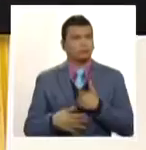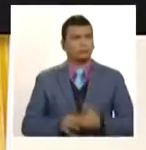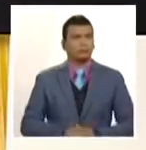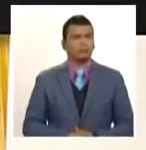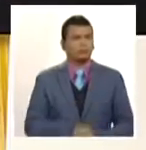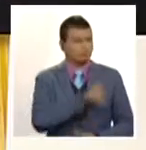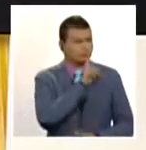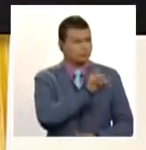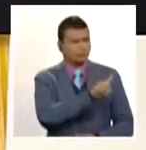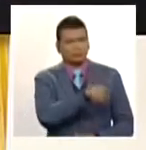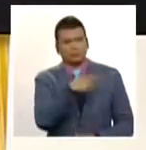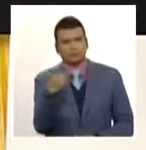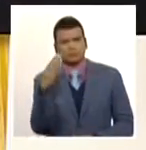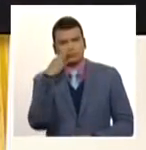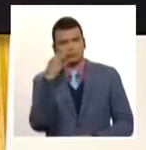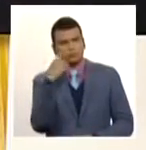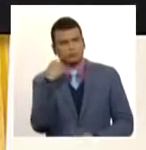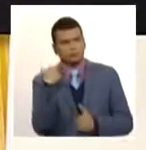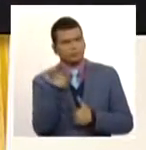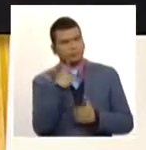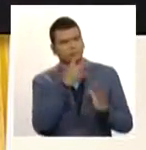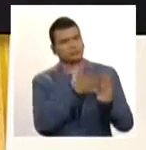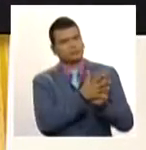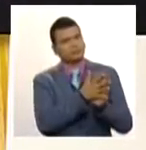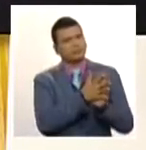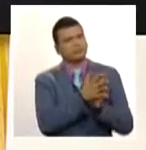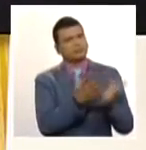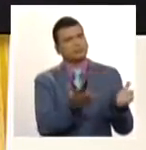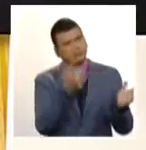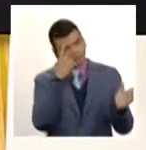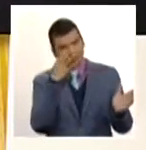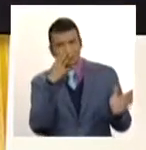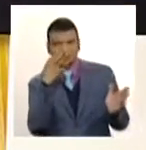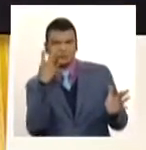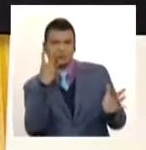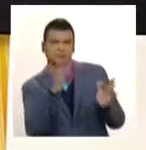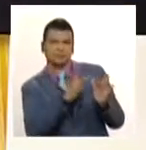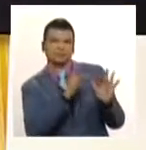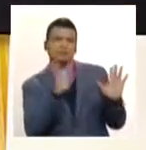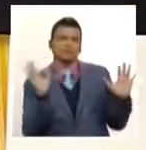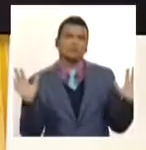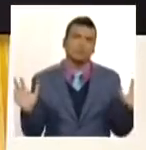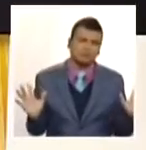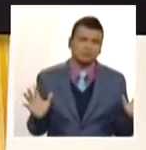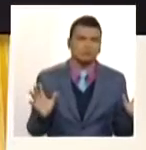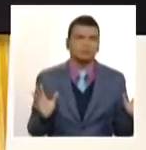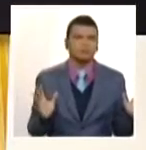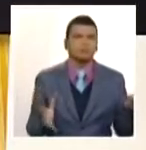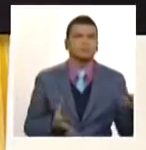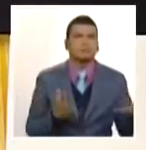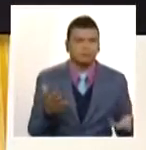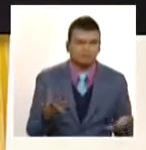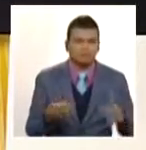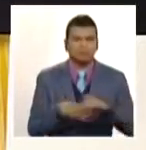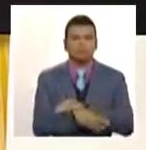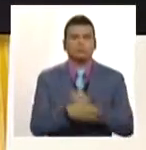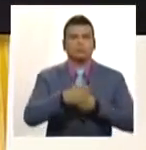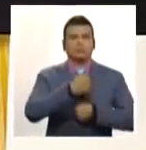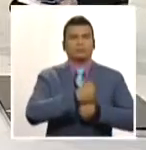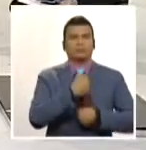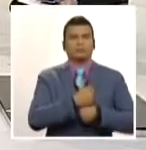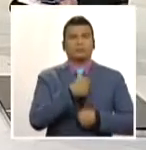dice el doctor Almario al respecto? Quizá la otra cara de la moneda es que en cierta forma puede limitar el acceso al empleo a las